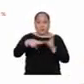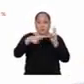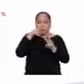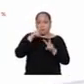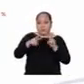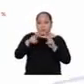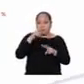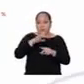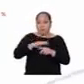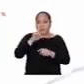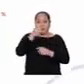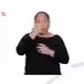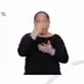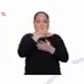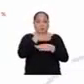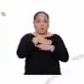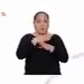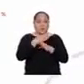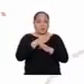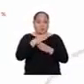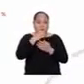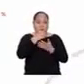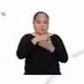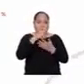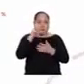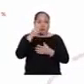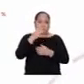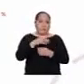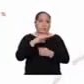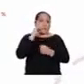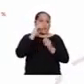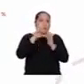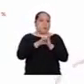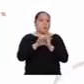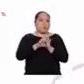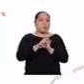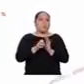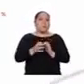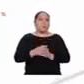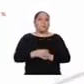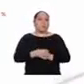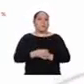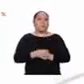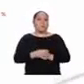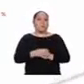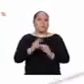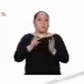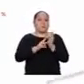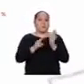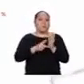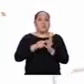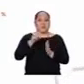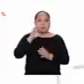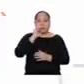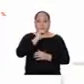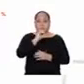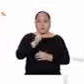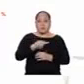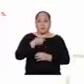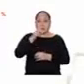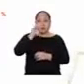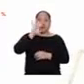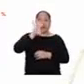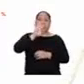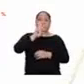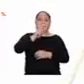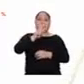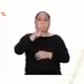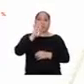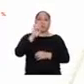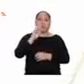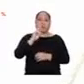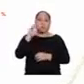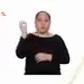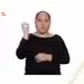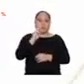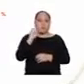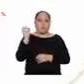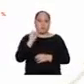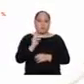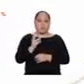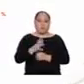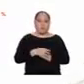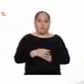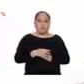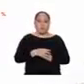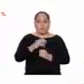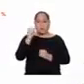la tercera fila, por ejemplo, quiere decir que 27% de los entrevistados tienen